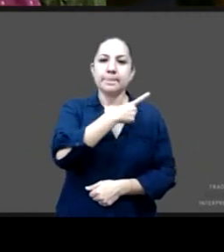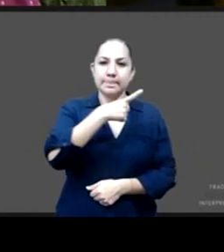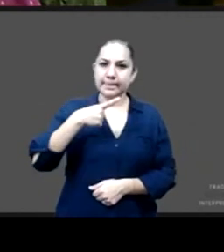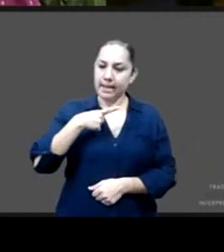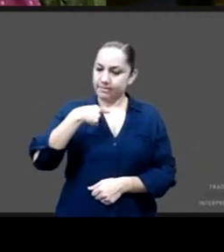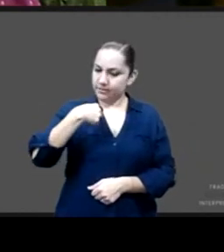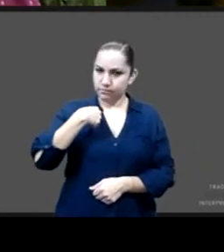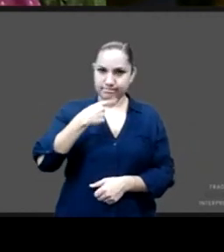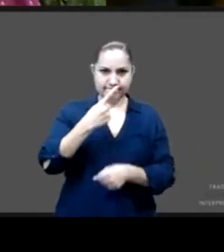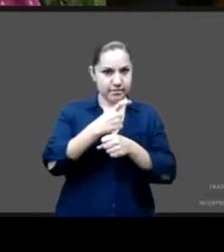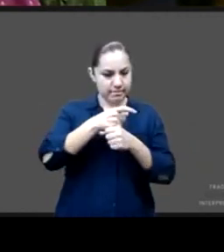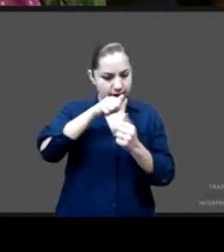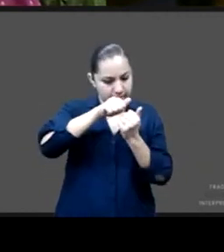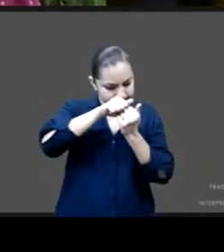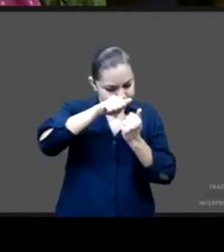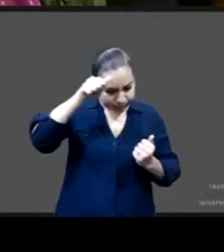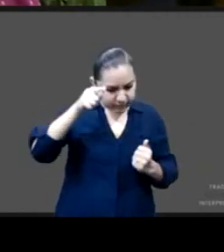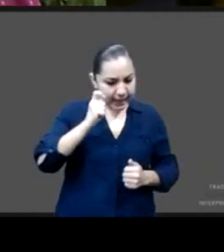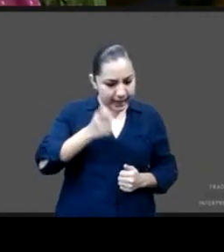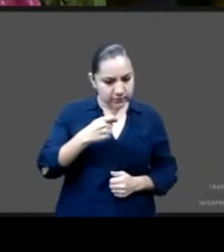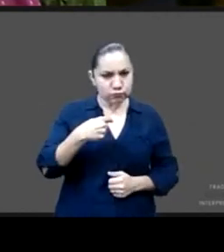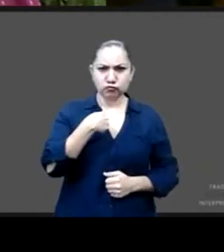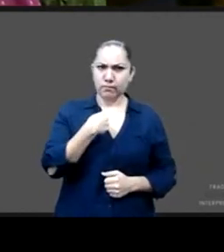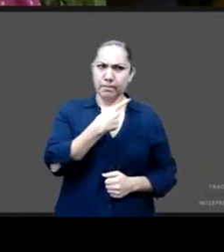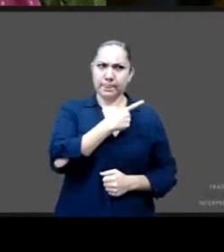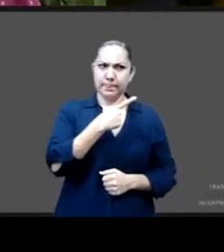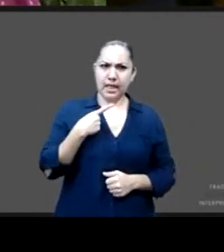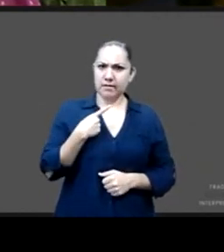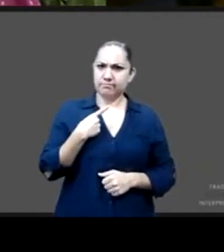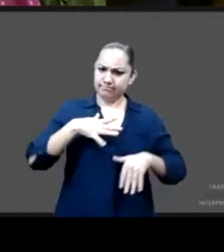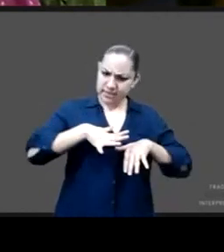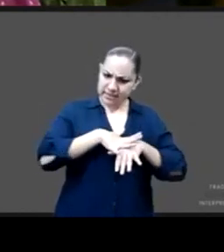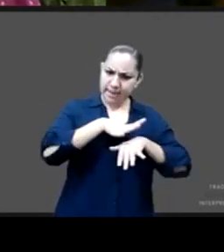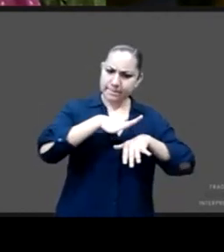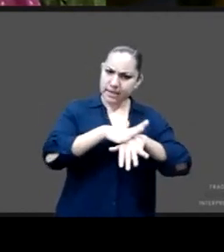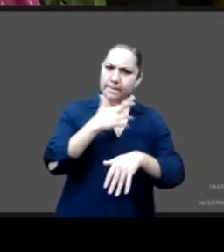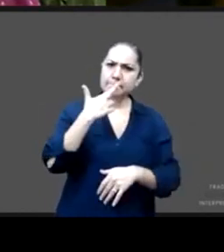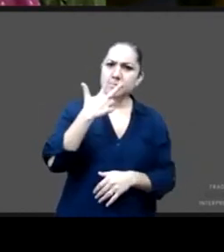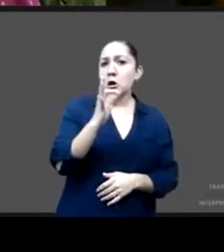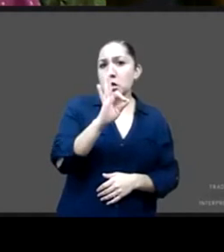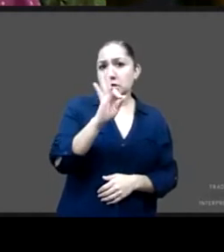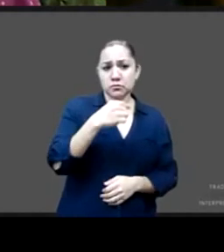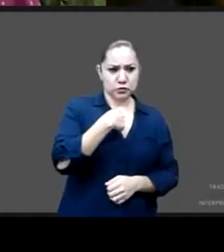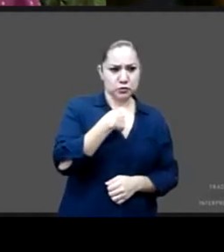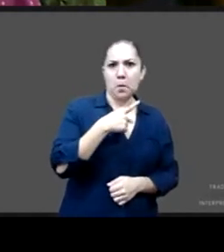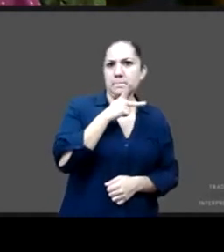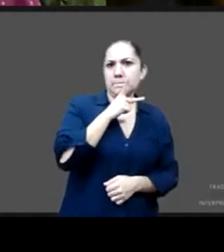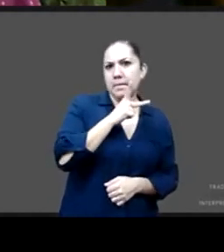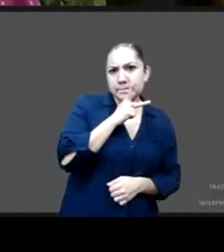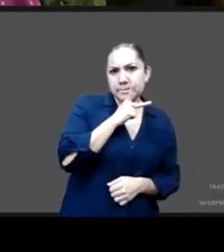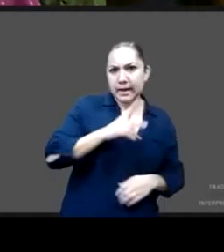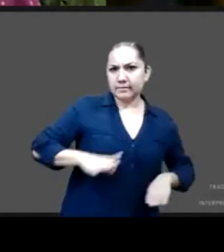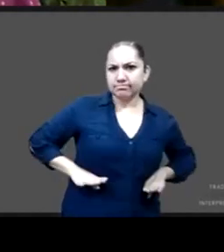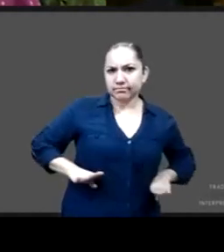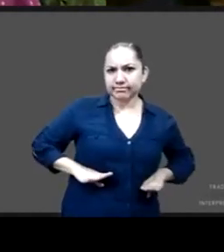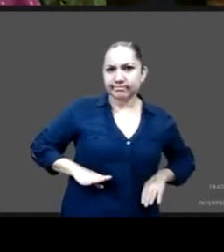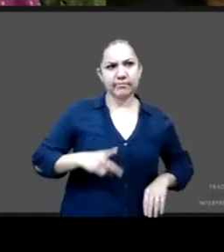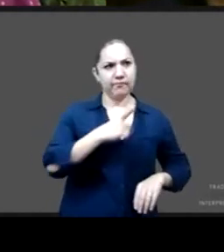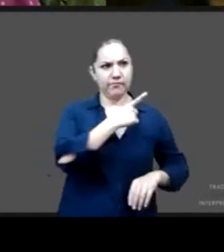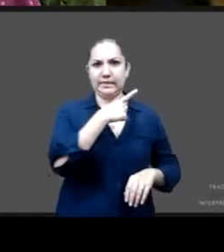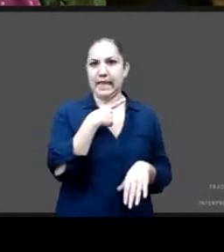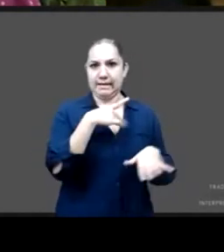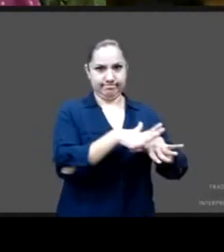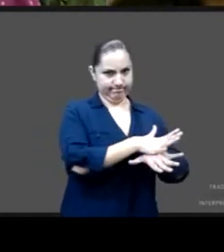mejorar como papás como miembros de una comunidad barrial o de un escenario de chicos que están en problemas críticos